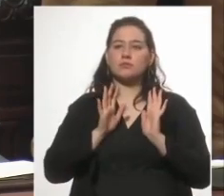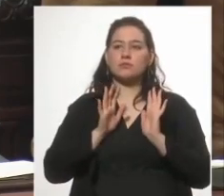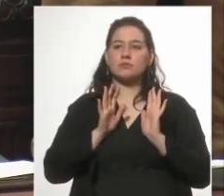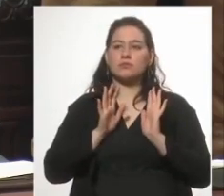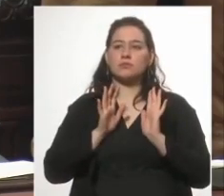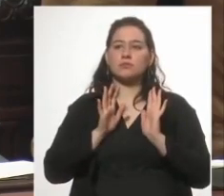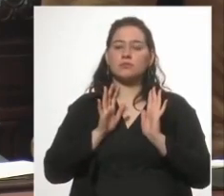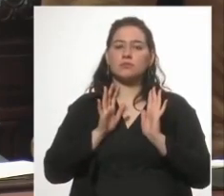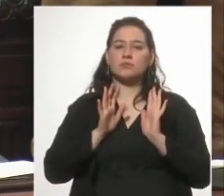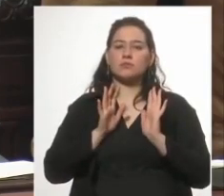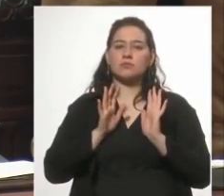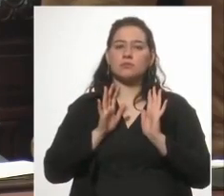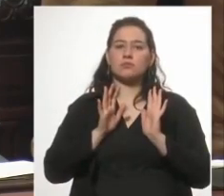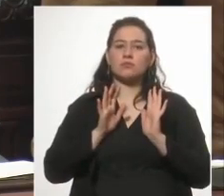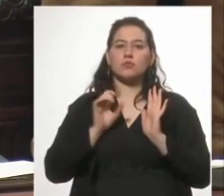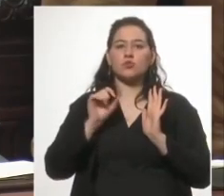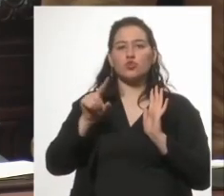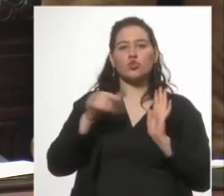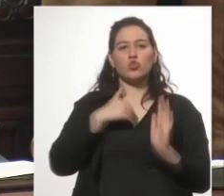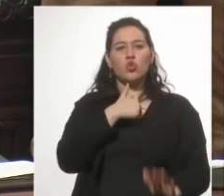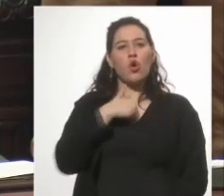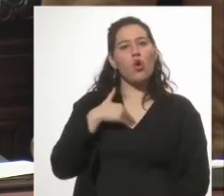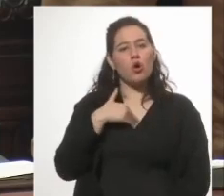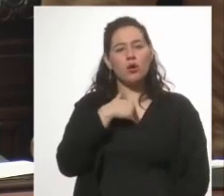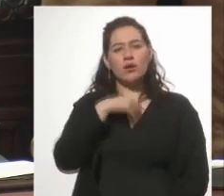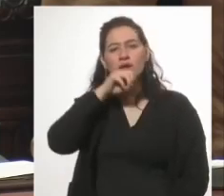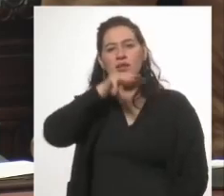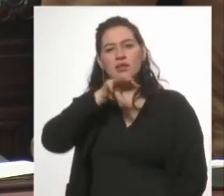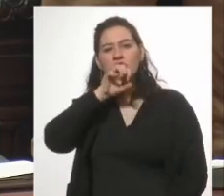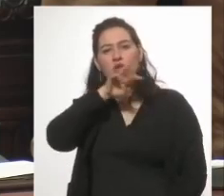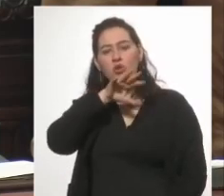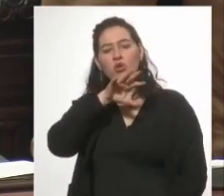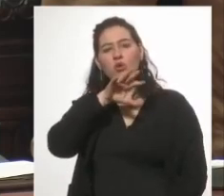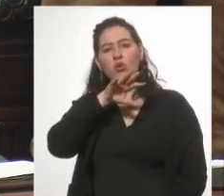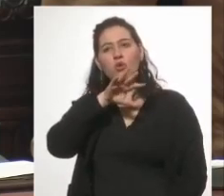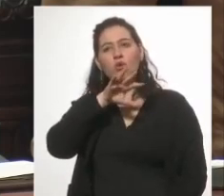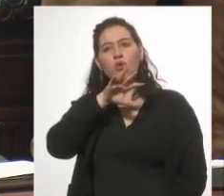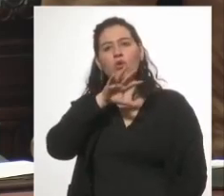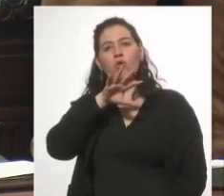su posición crítica hacia el contrato